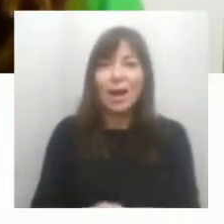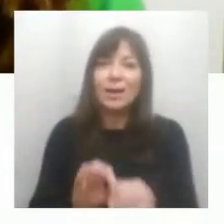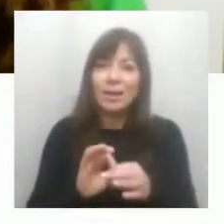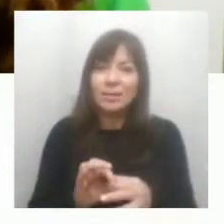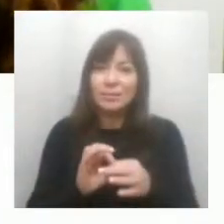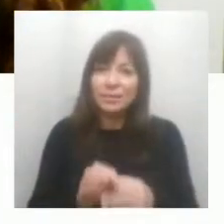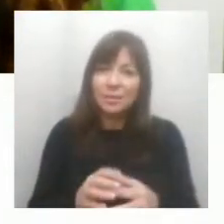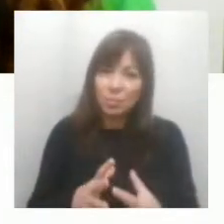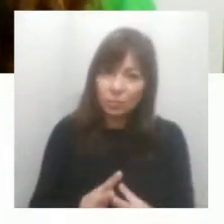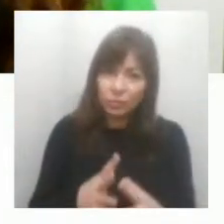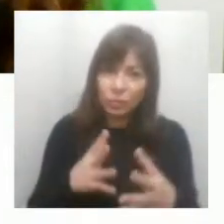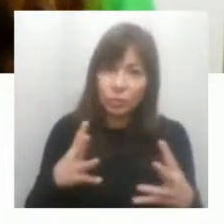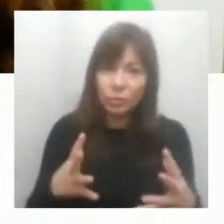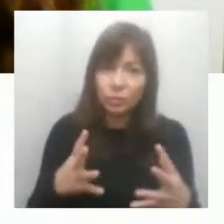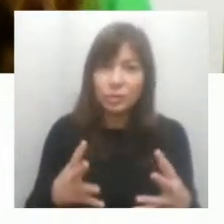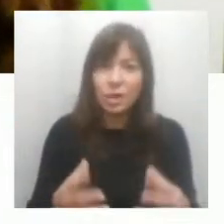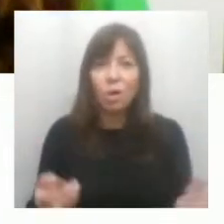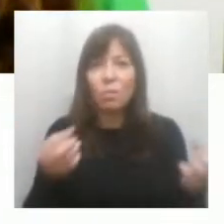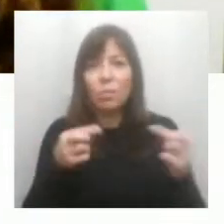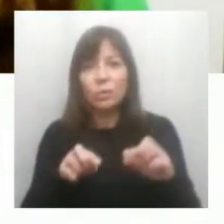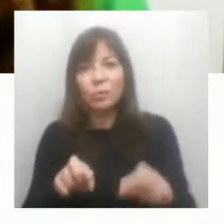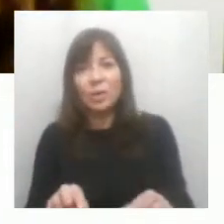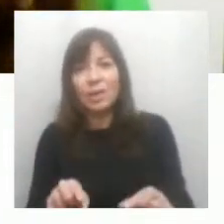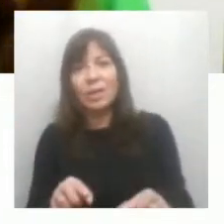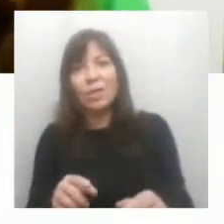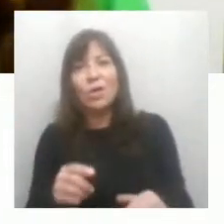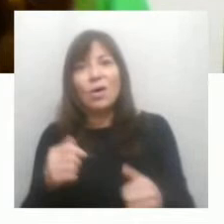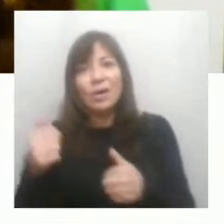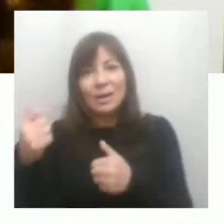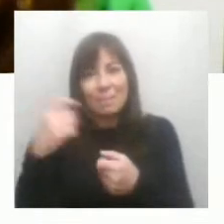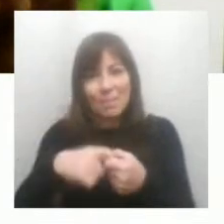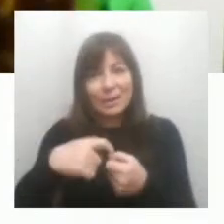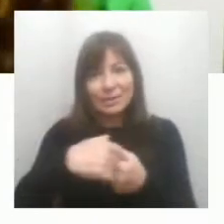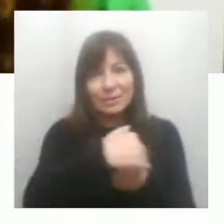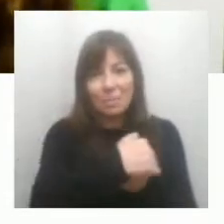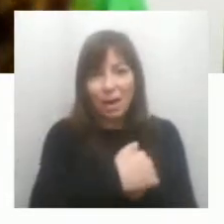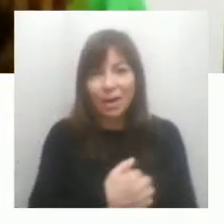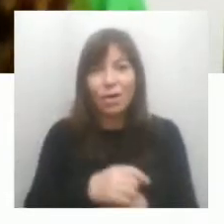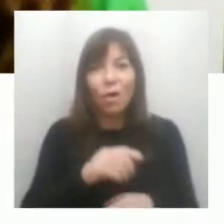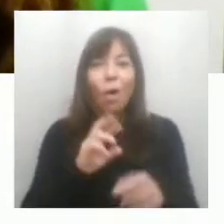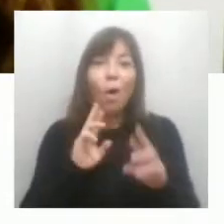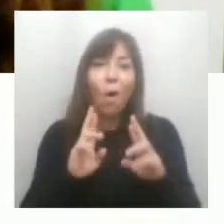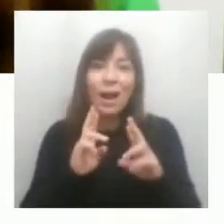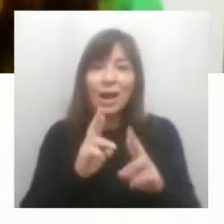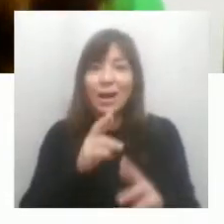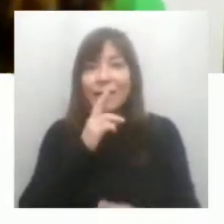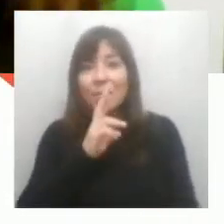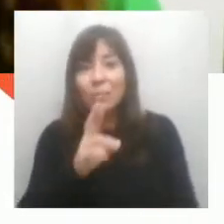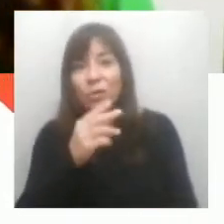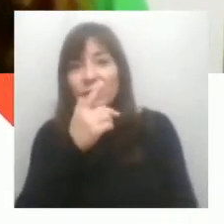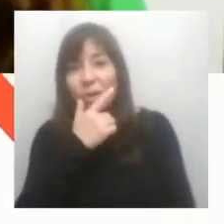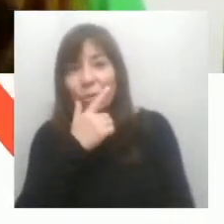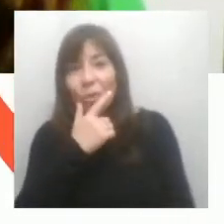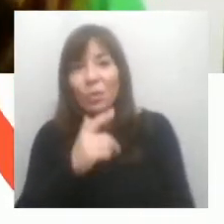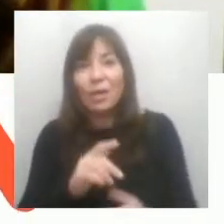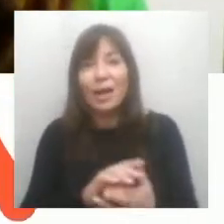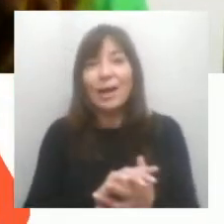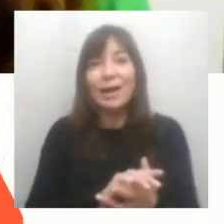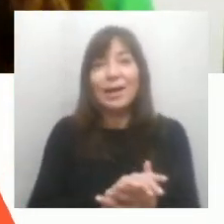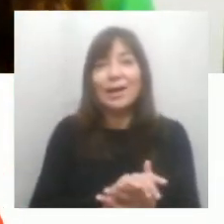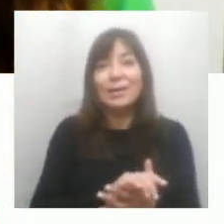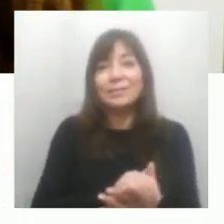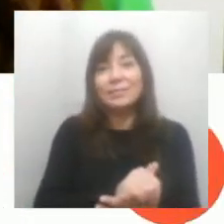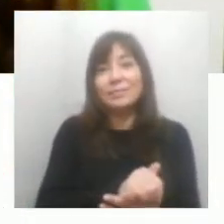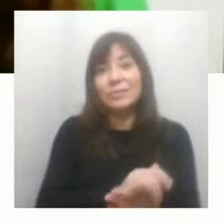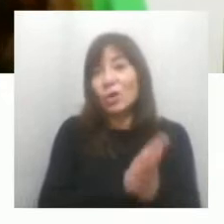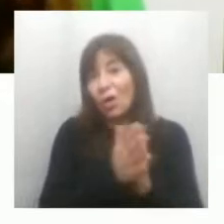entonces la oportunidad de que nos hayan seguido. Ojalá hayamos podido resolver todas las preguntas. Hola, y me están saludando. Agradezco